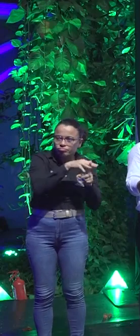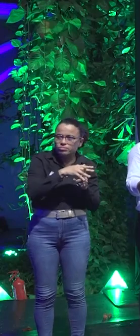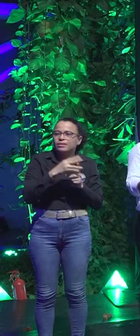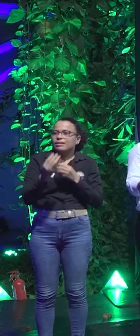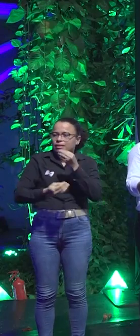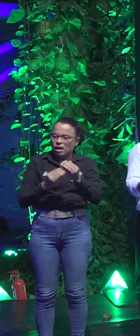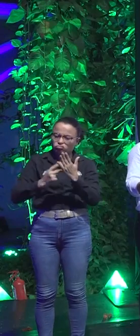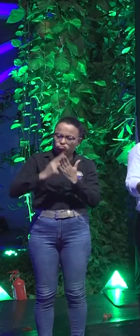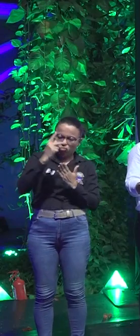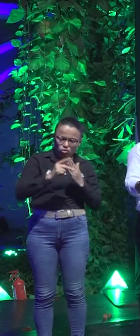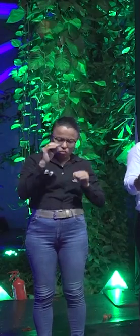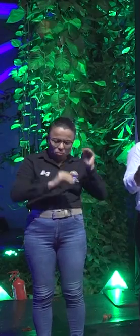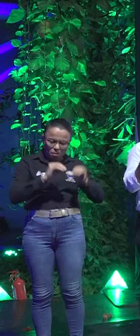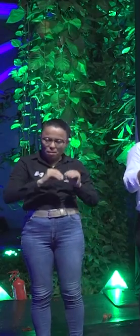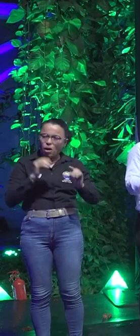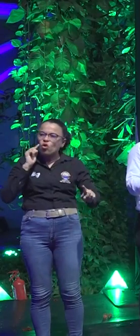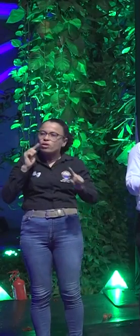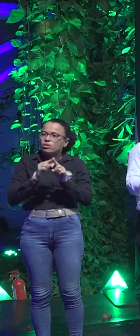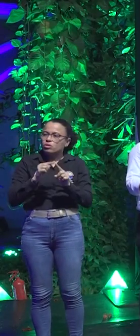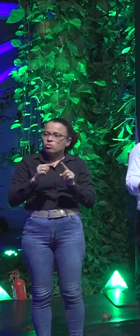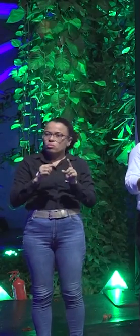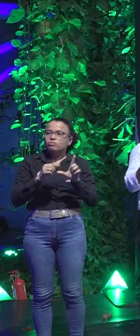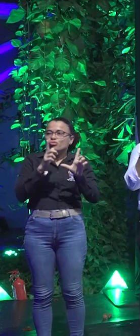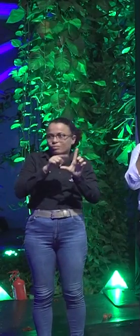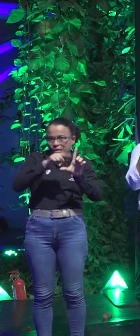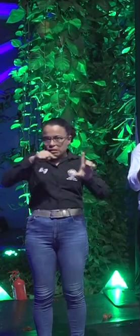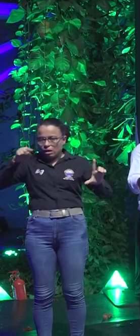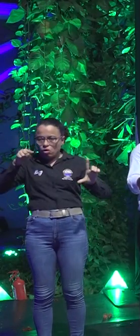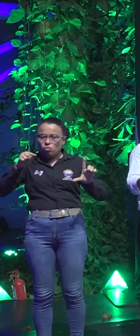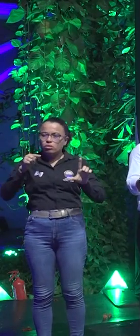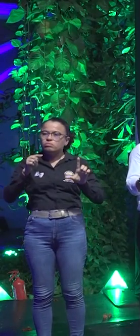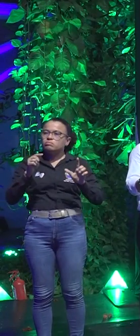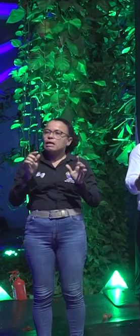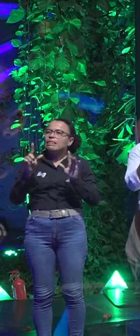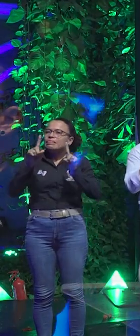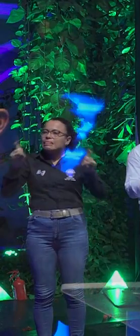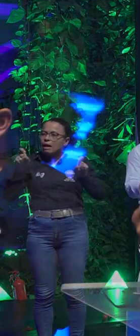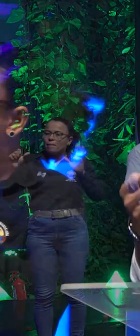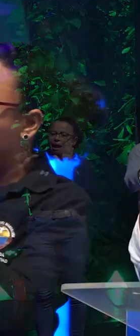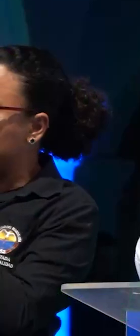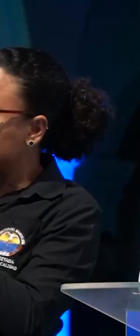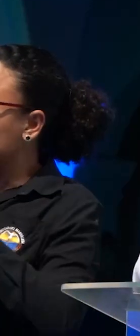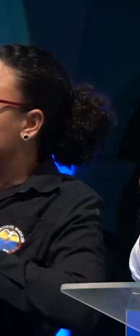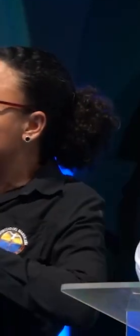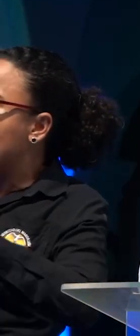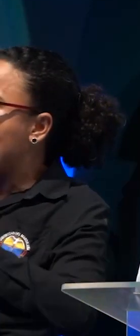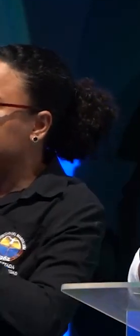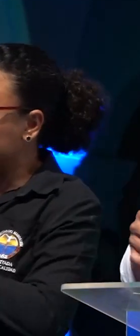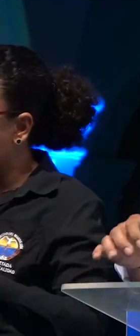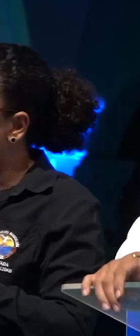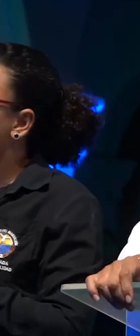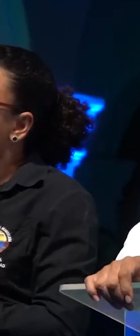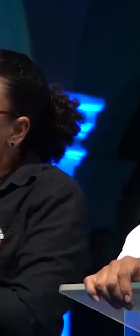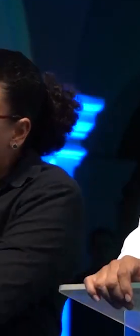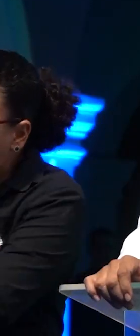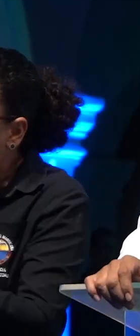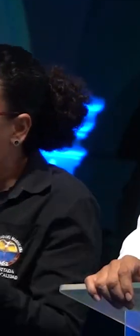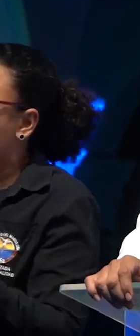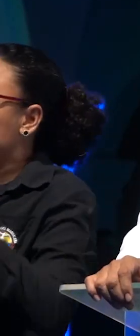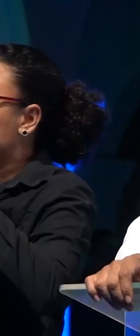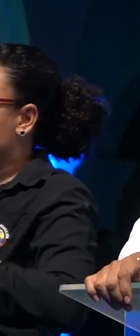trascienden los indicadores clásicos de simplemente artículos, que lo único que en muchos casos engrosan